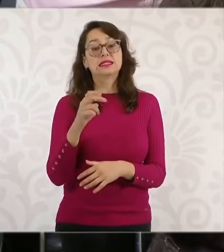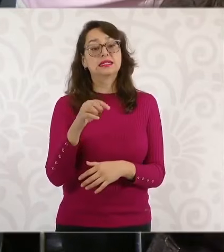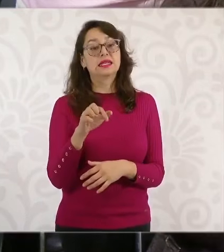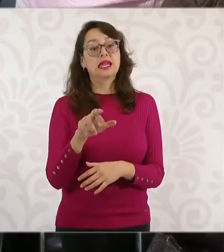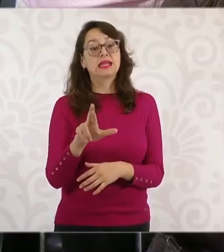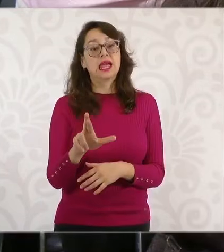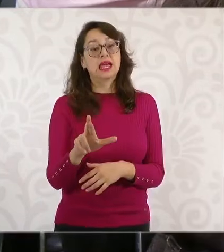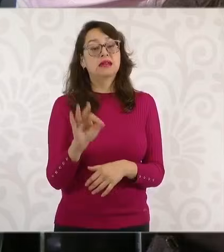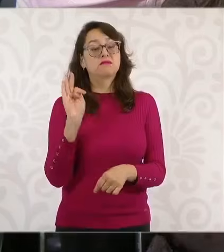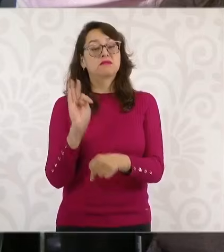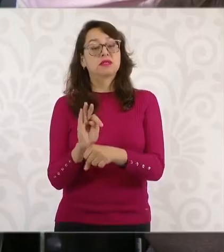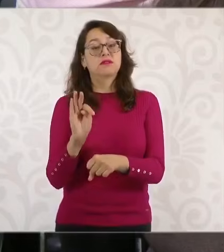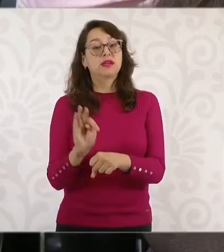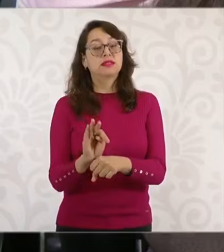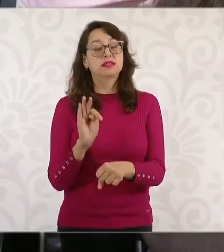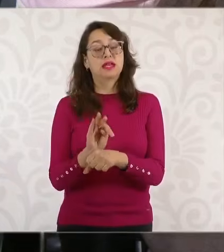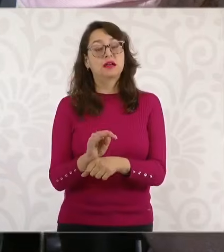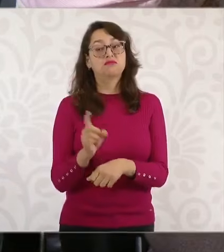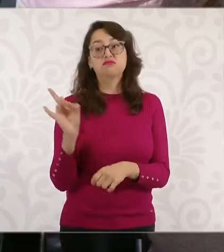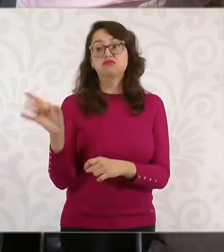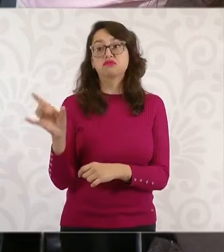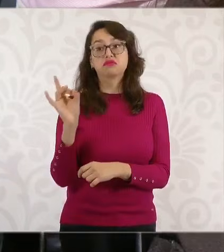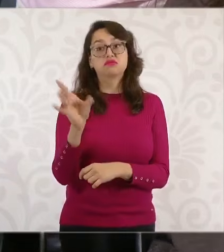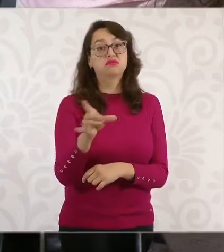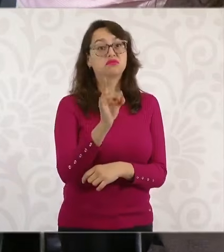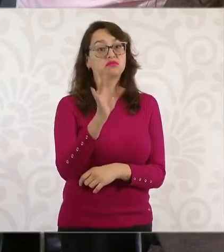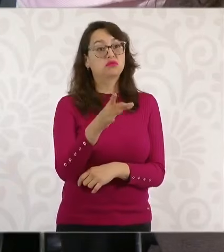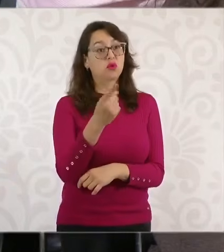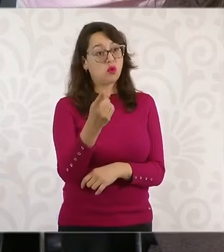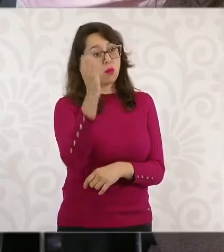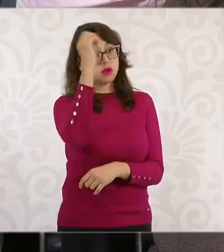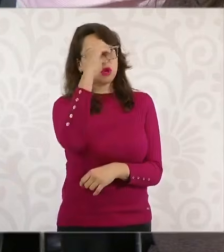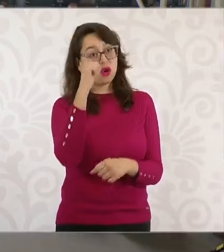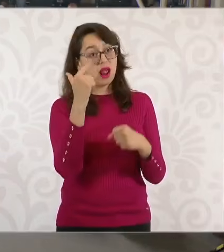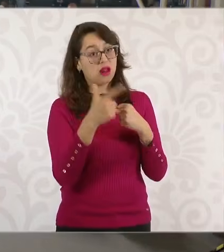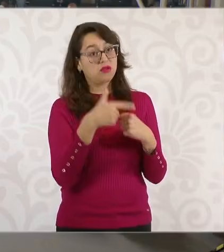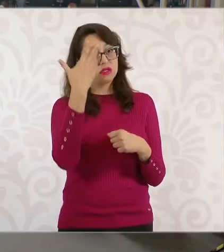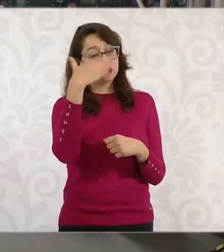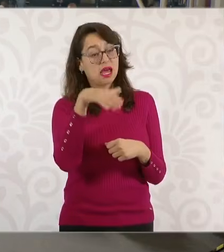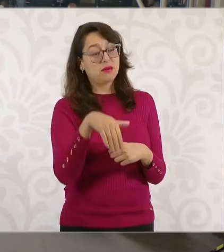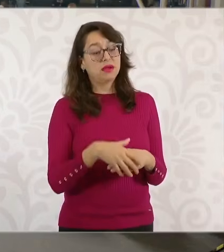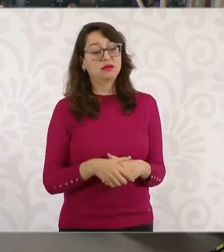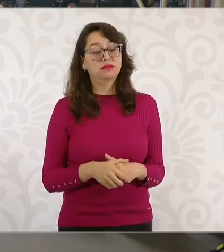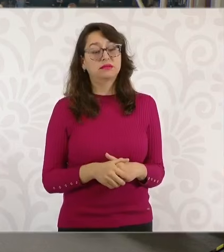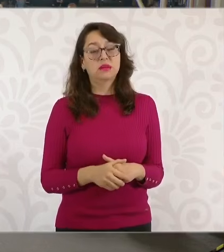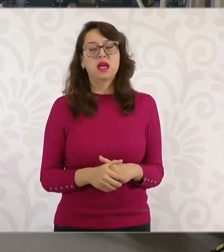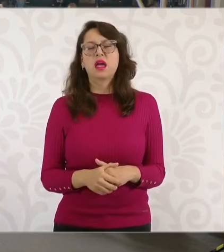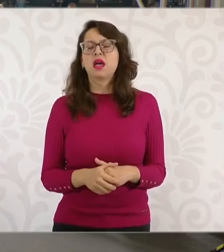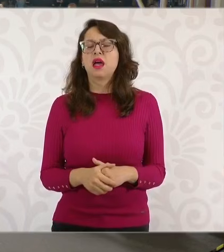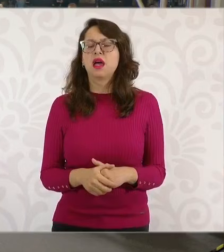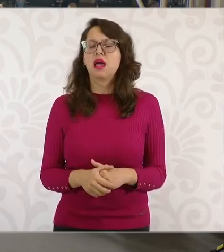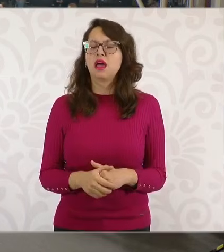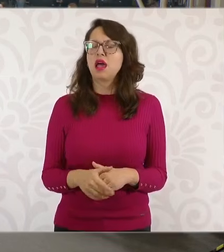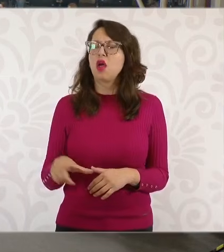dejando fuera a varios productores. Su opinión, si sabe de este caso también. Bueno, entiendo que a lo que se refiere es que el gobierno